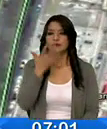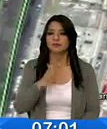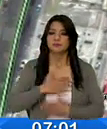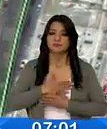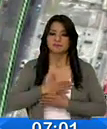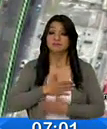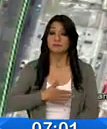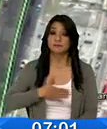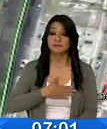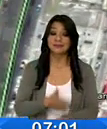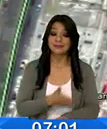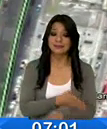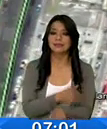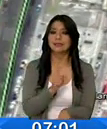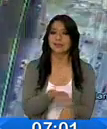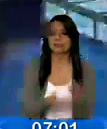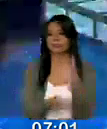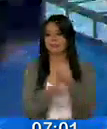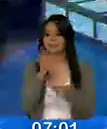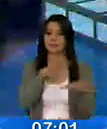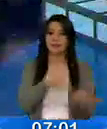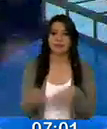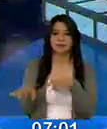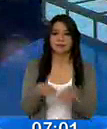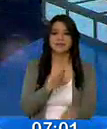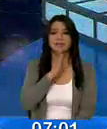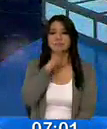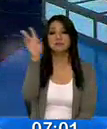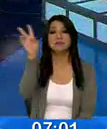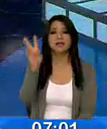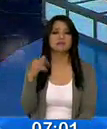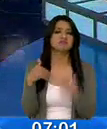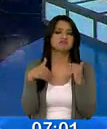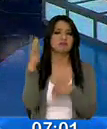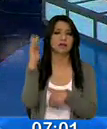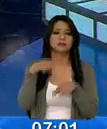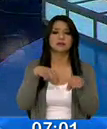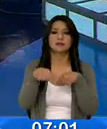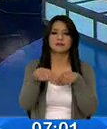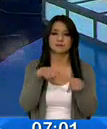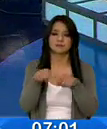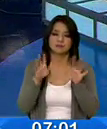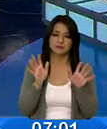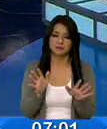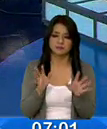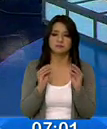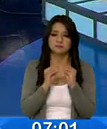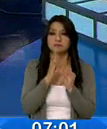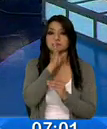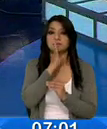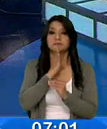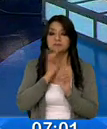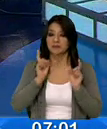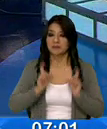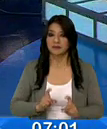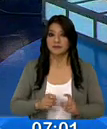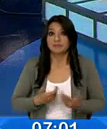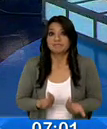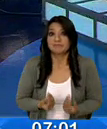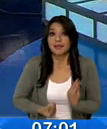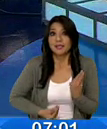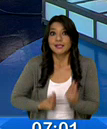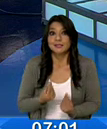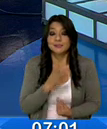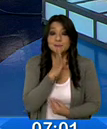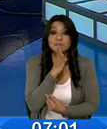favor, salga con tiempito de la casa. Por lo general, los días viernes se complica mucho más el tráfico, así que tener paciencia, no hay más. No queda otra, sino